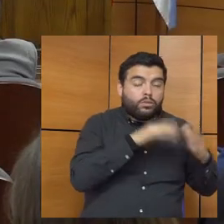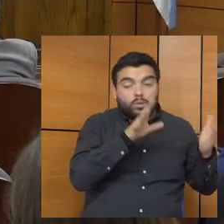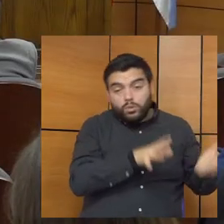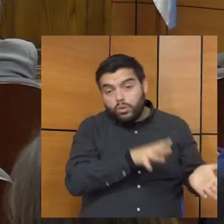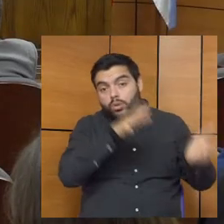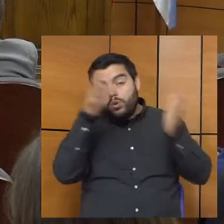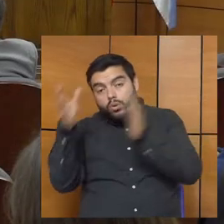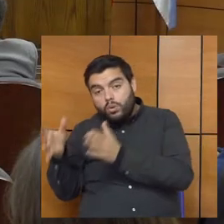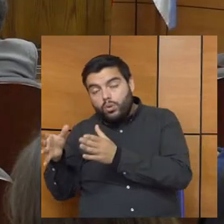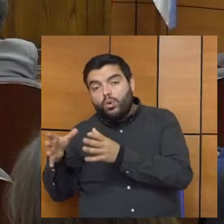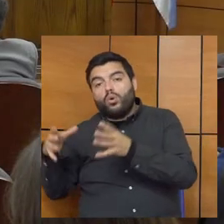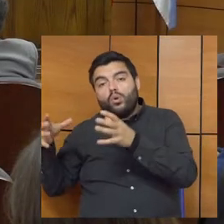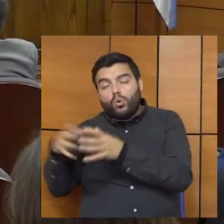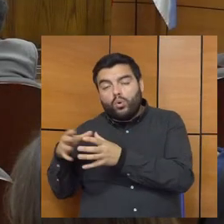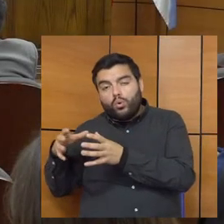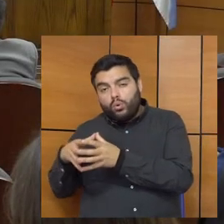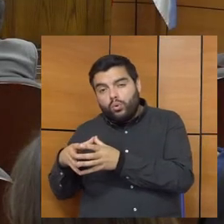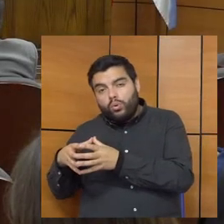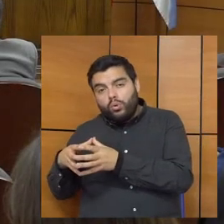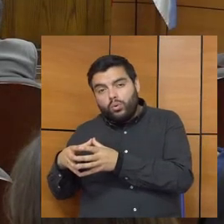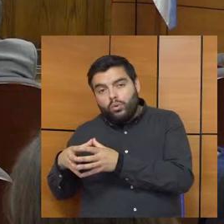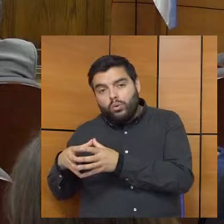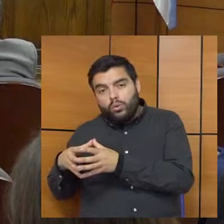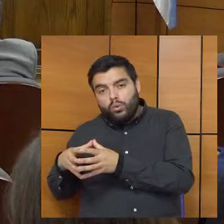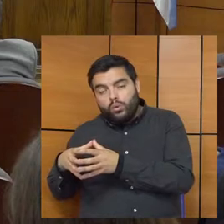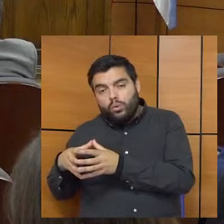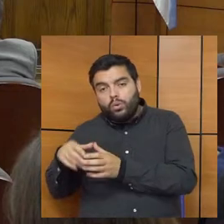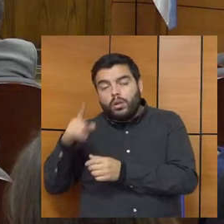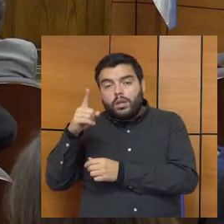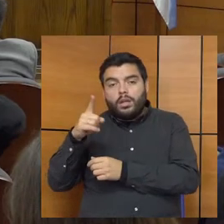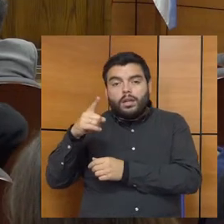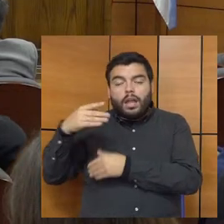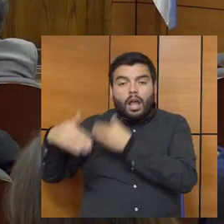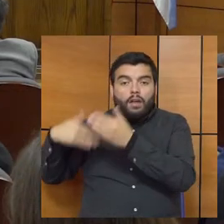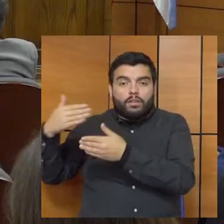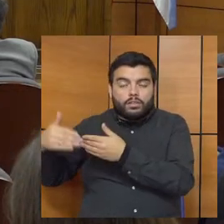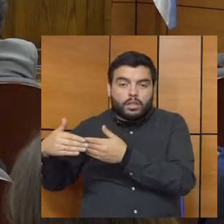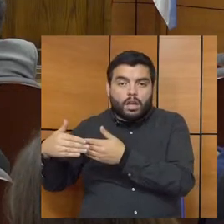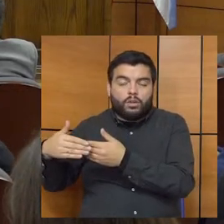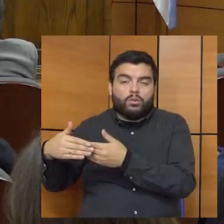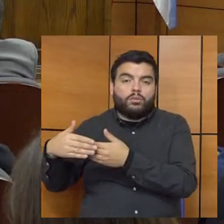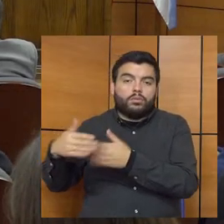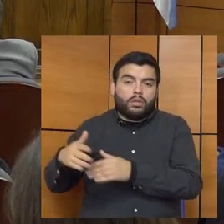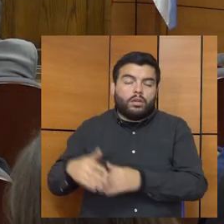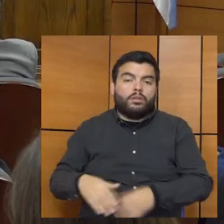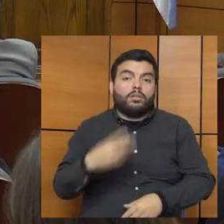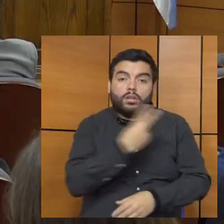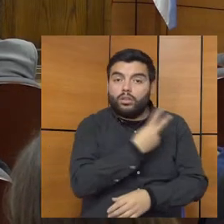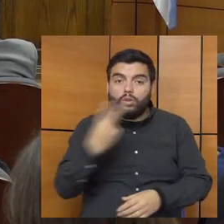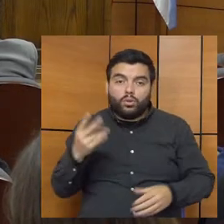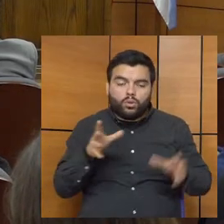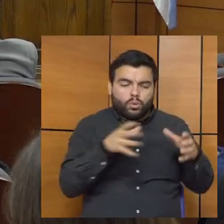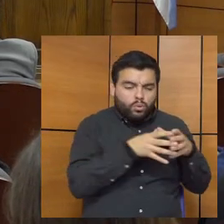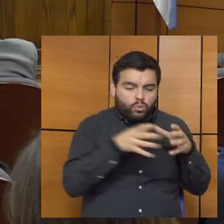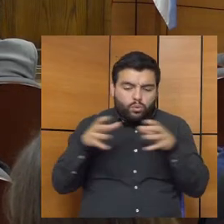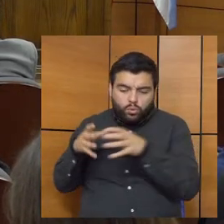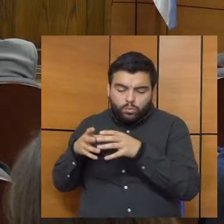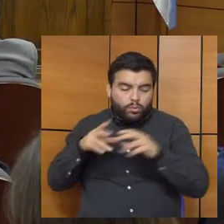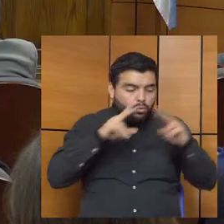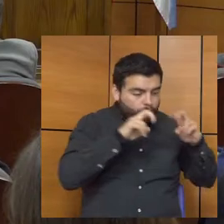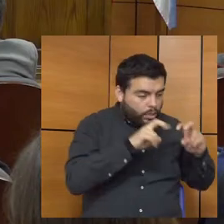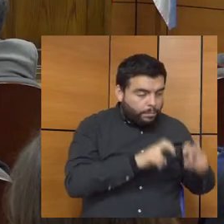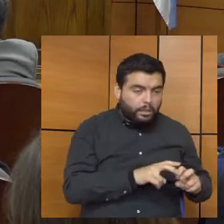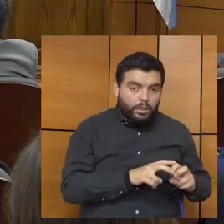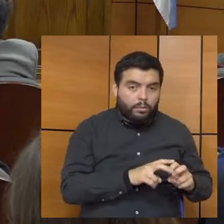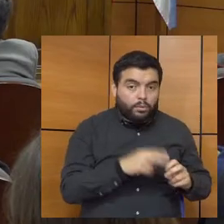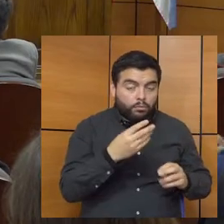gente que vivió la etapa hippie, la etapa de la Guerra Fría, que son los baby boomers. O sea, esos dos grupos los analizamos.